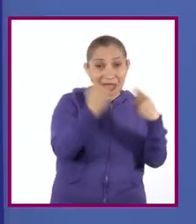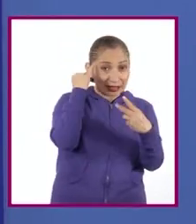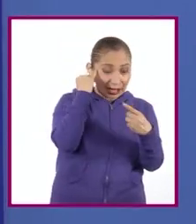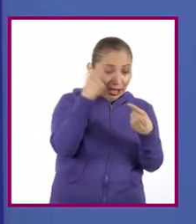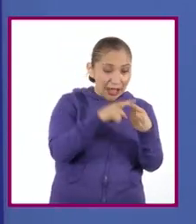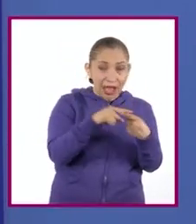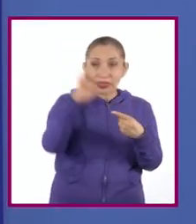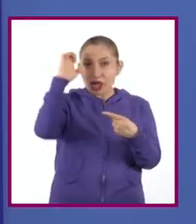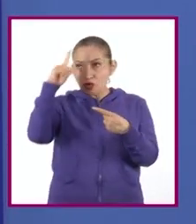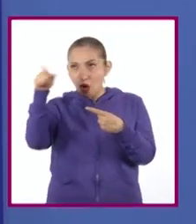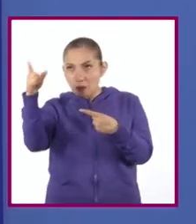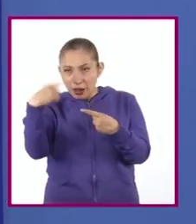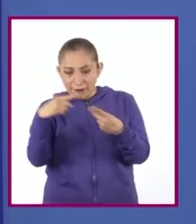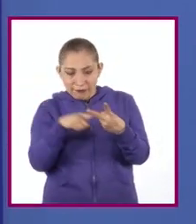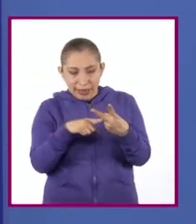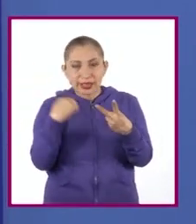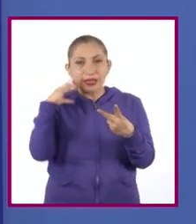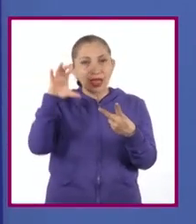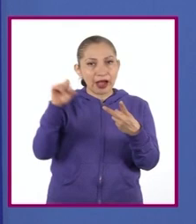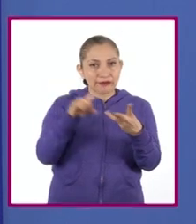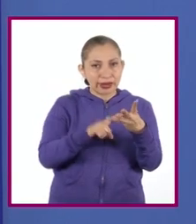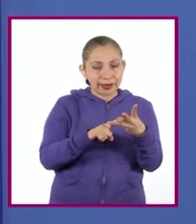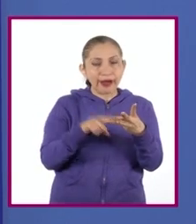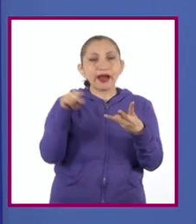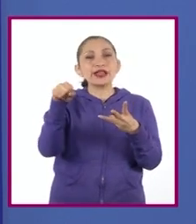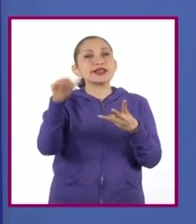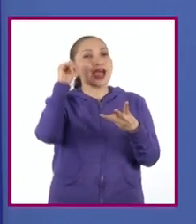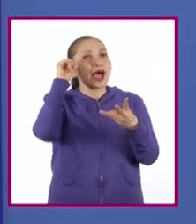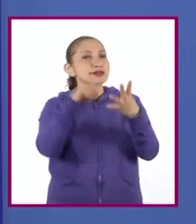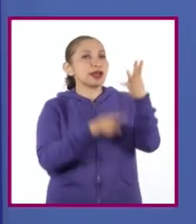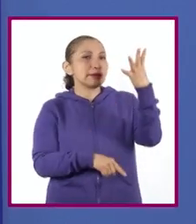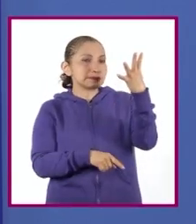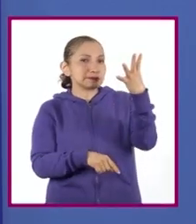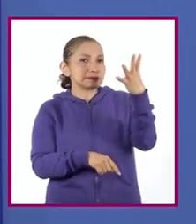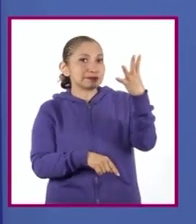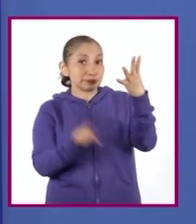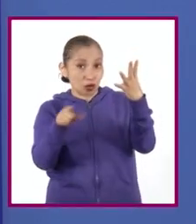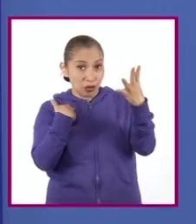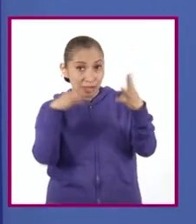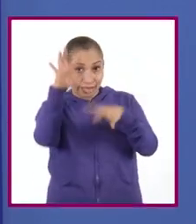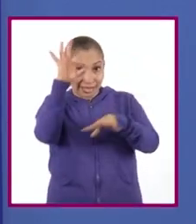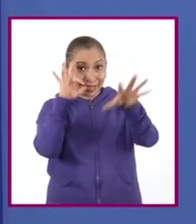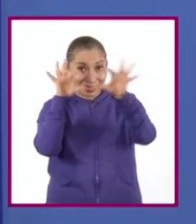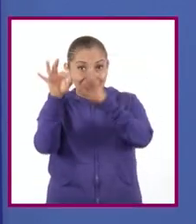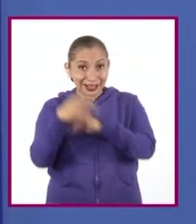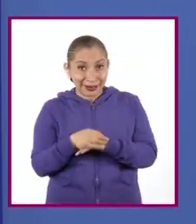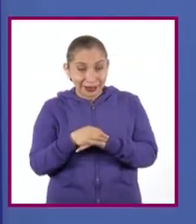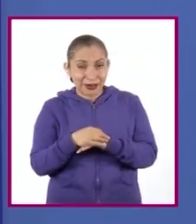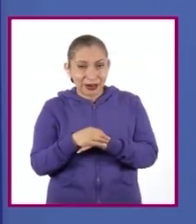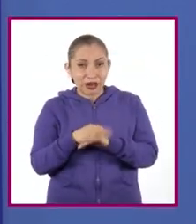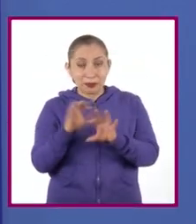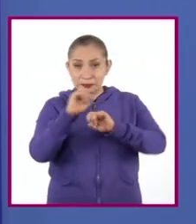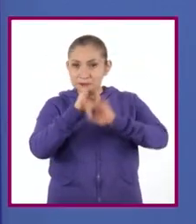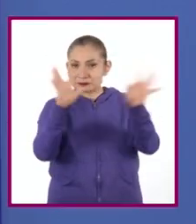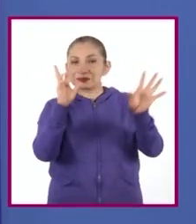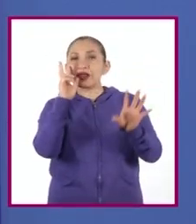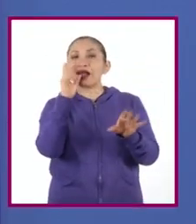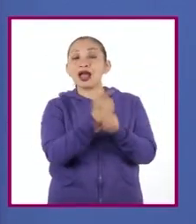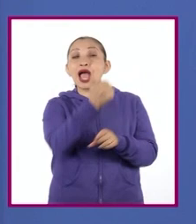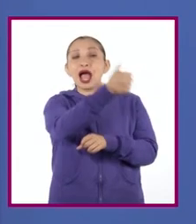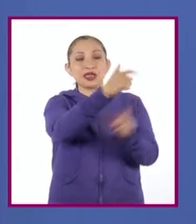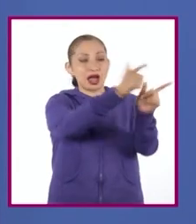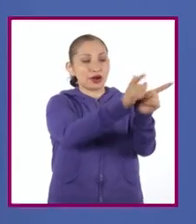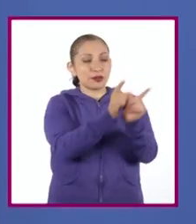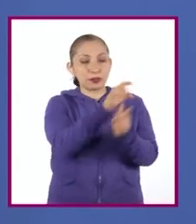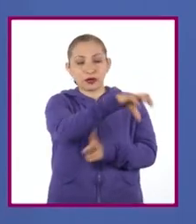indígena, europeo, africano y asiático. ¿Lo lograron? Como queda claro, cada